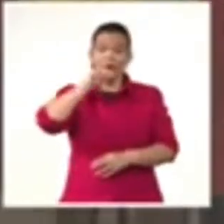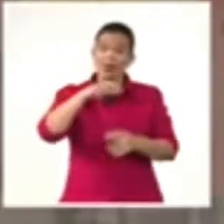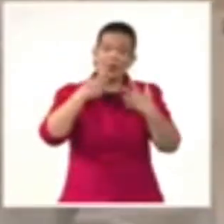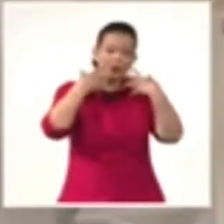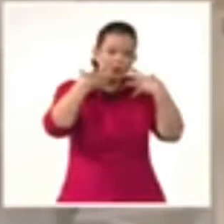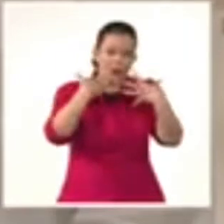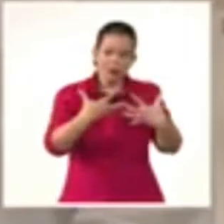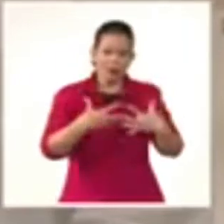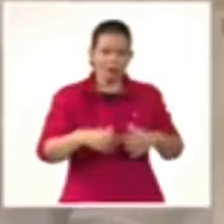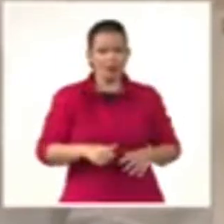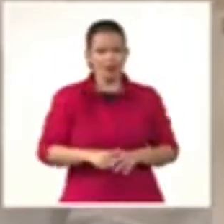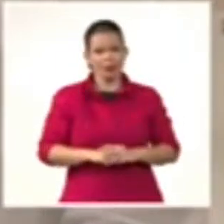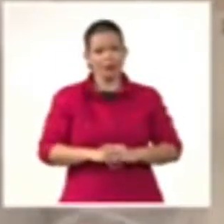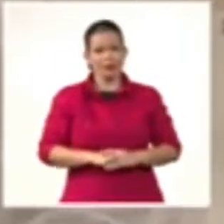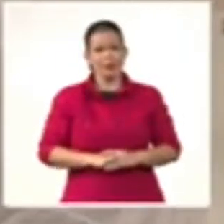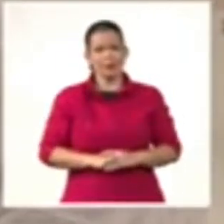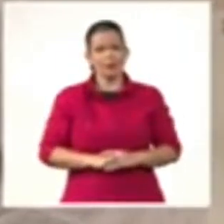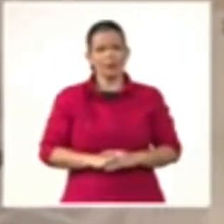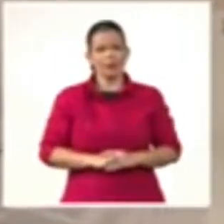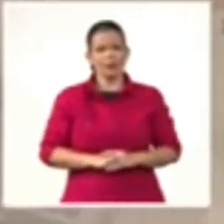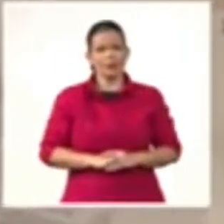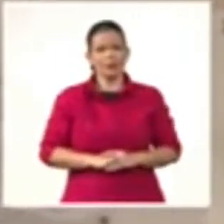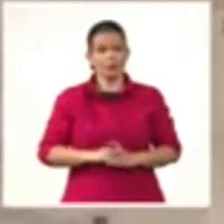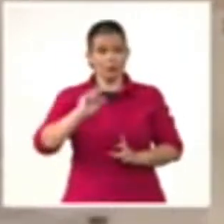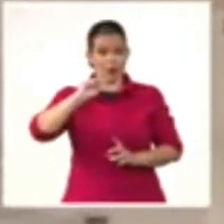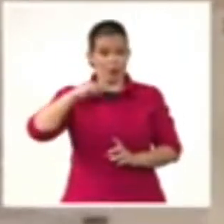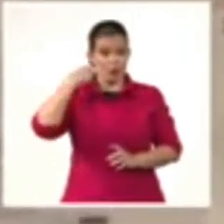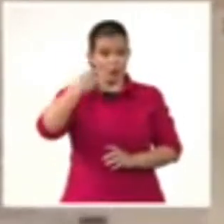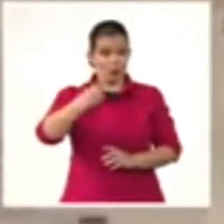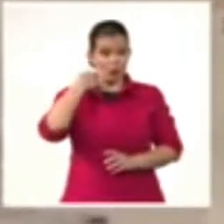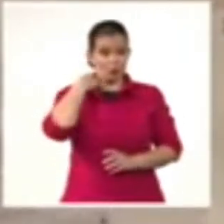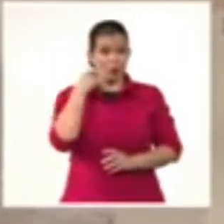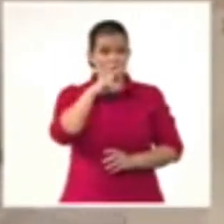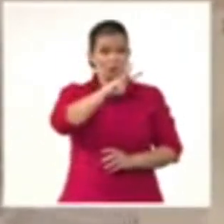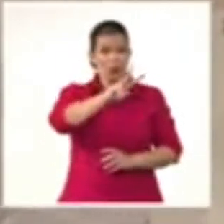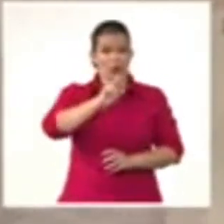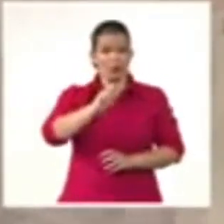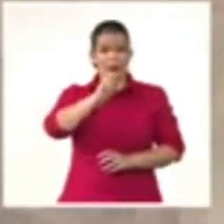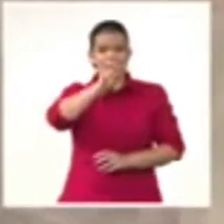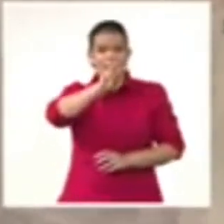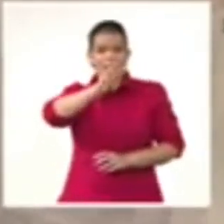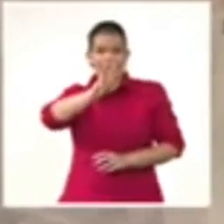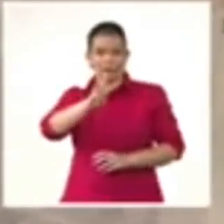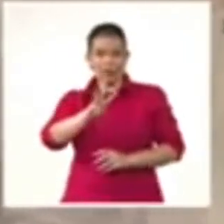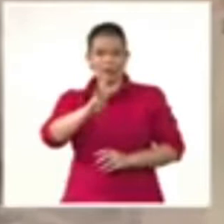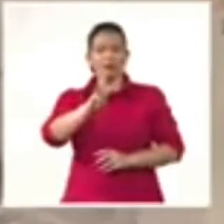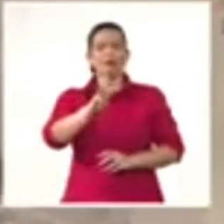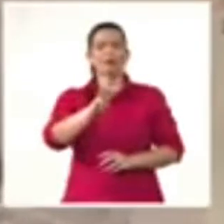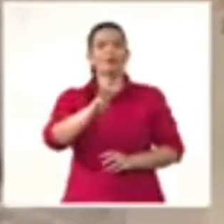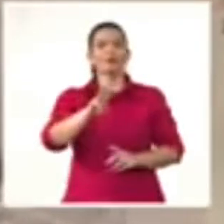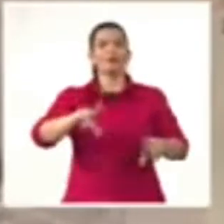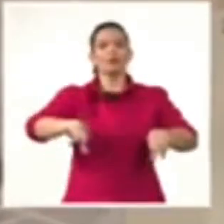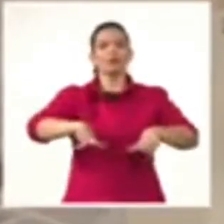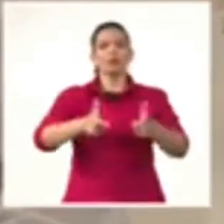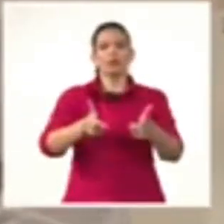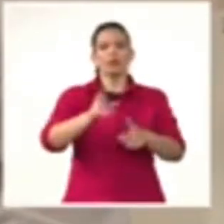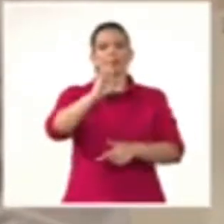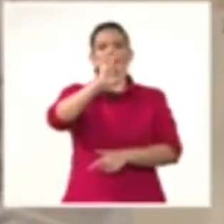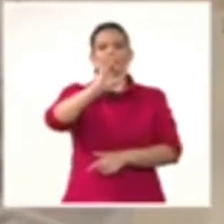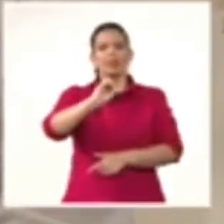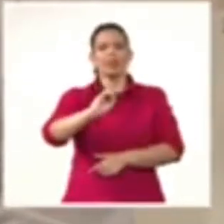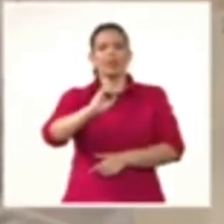fundamental. El año próximo se cumplirán 70 de aquellos asaltos que cambiaron la historia de